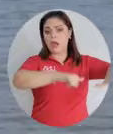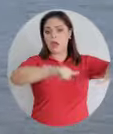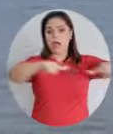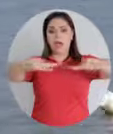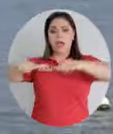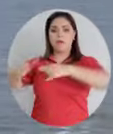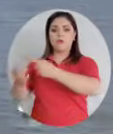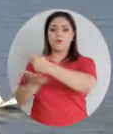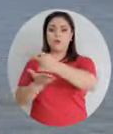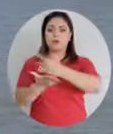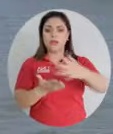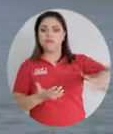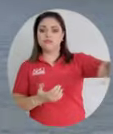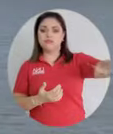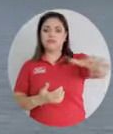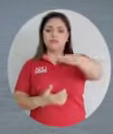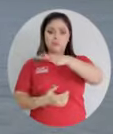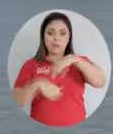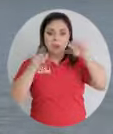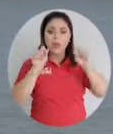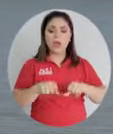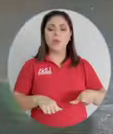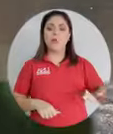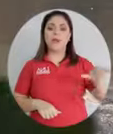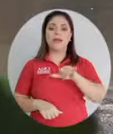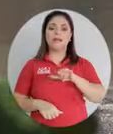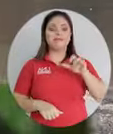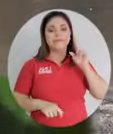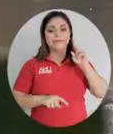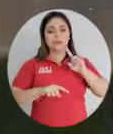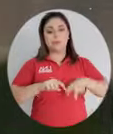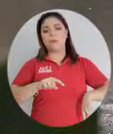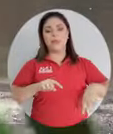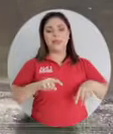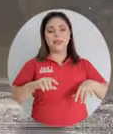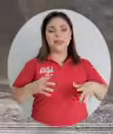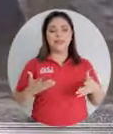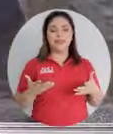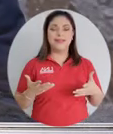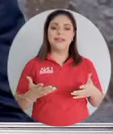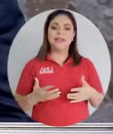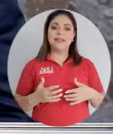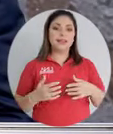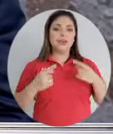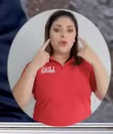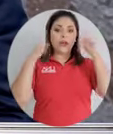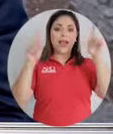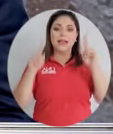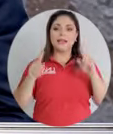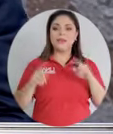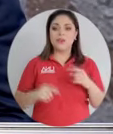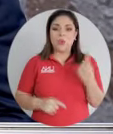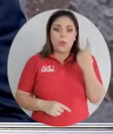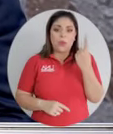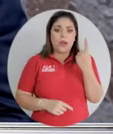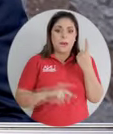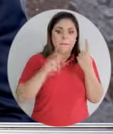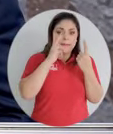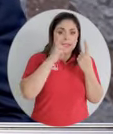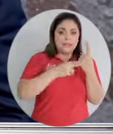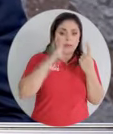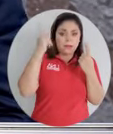puede homogenizar y que todas las regiones pueden, digamos, desarrollar actividades productivas más dinámicas y generadoras